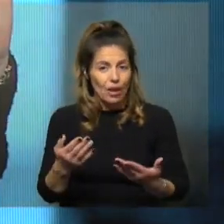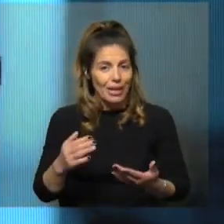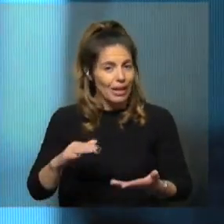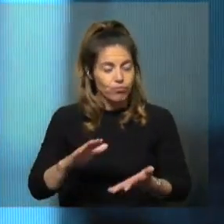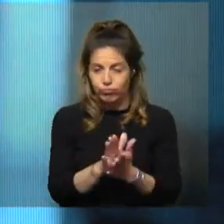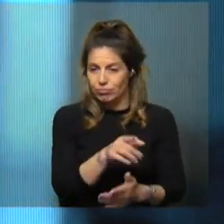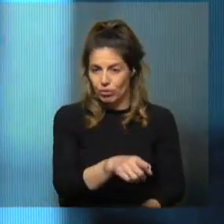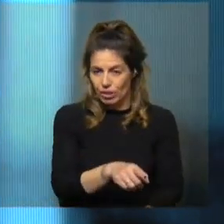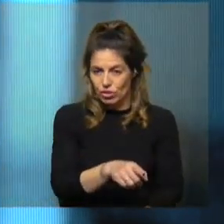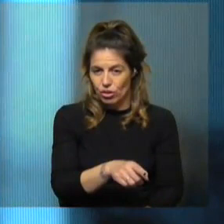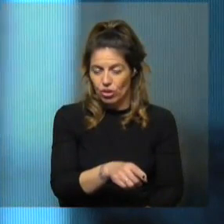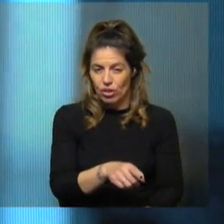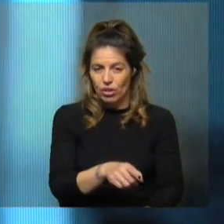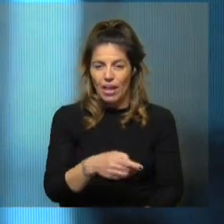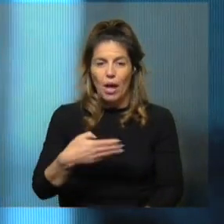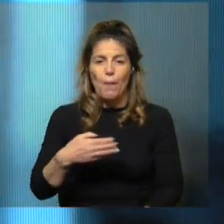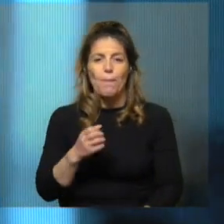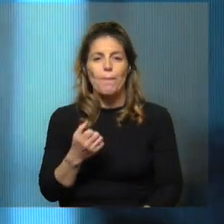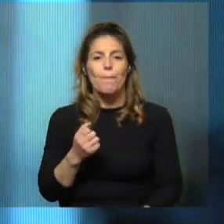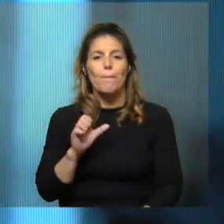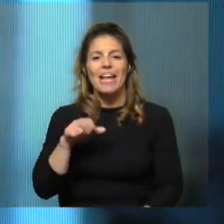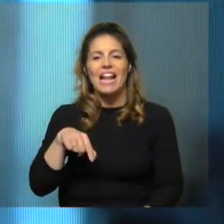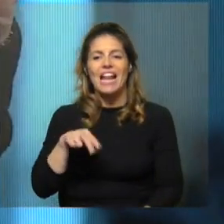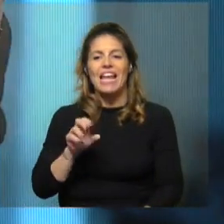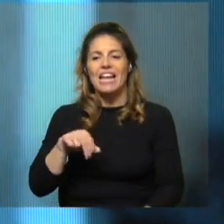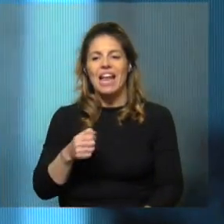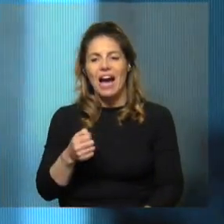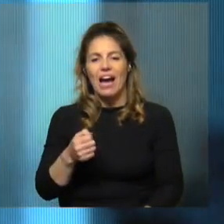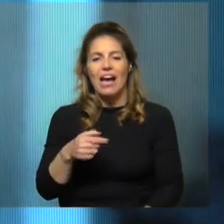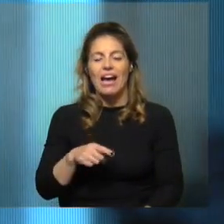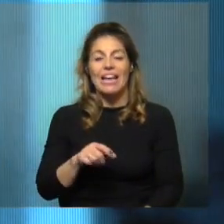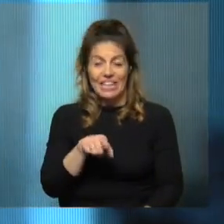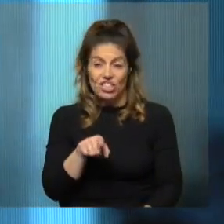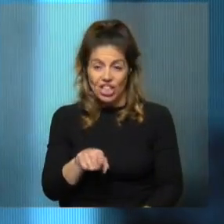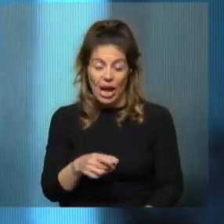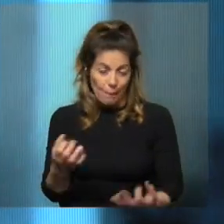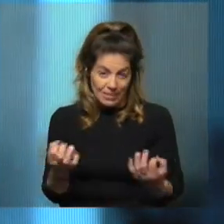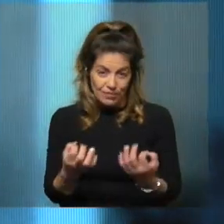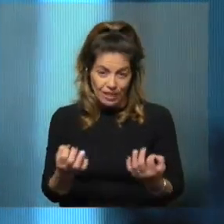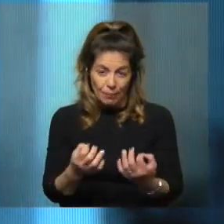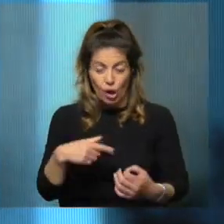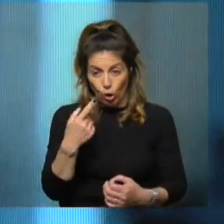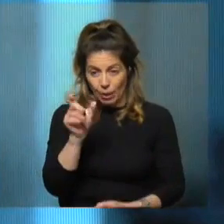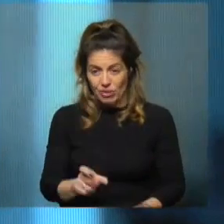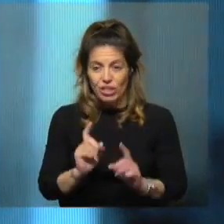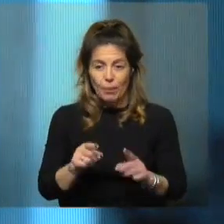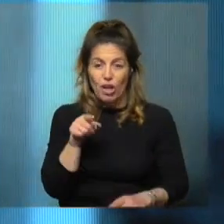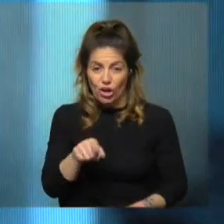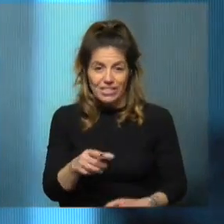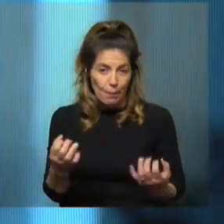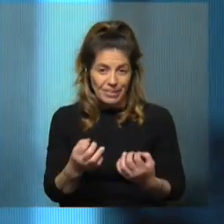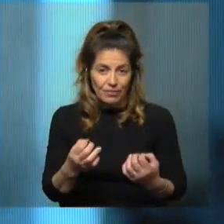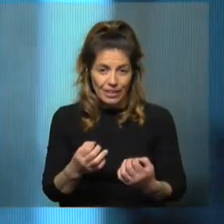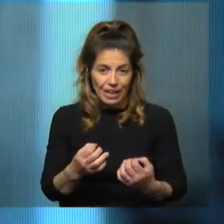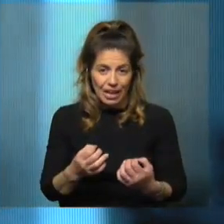eso Y entonces belela asumió otros también pero ella específicamente asumió el